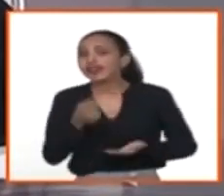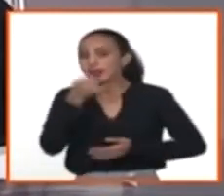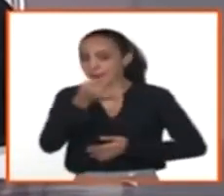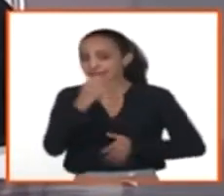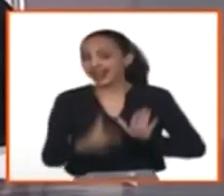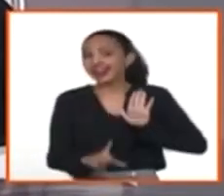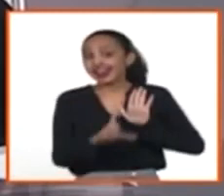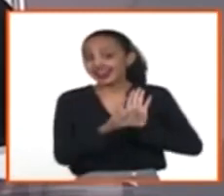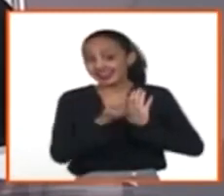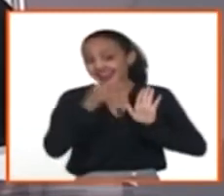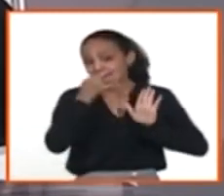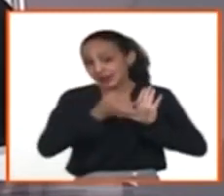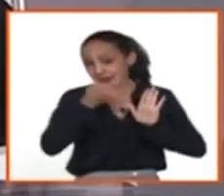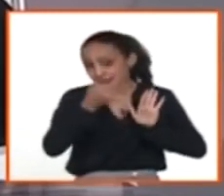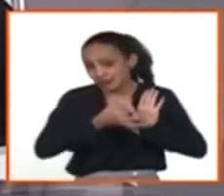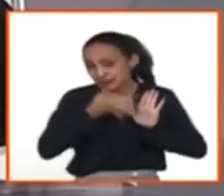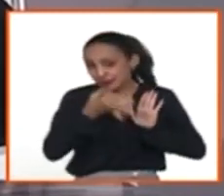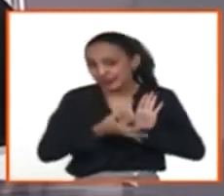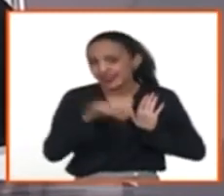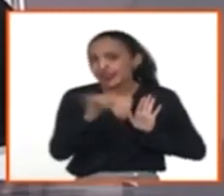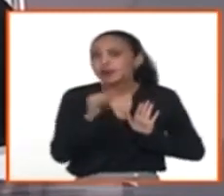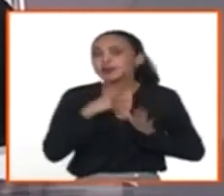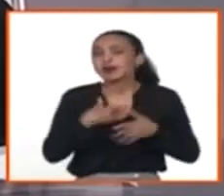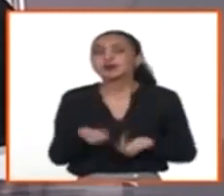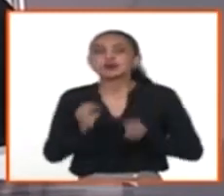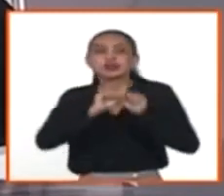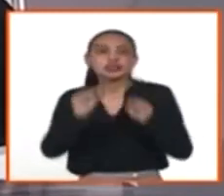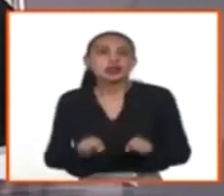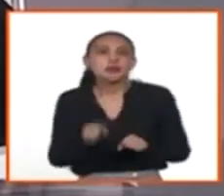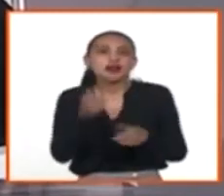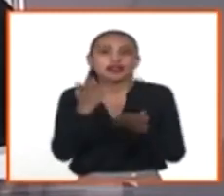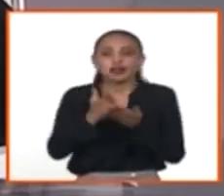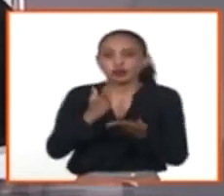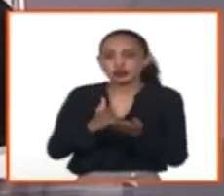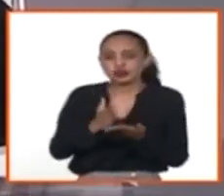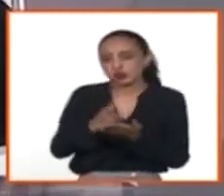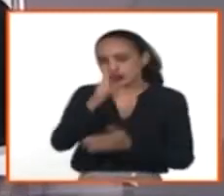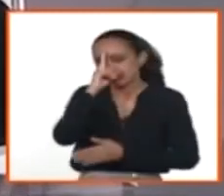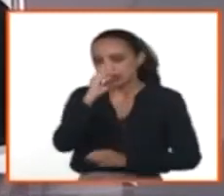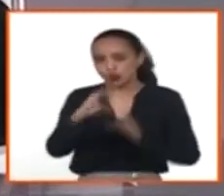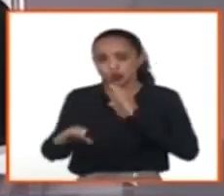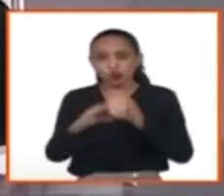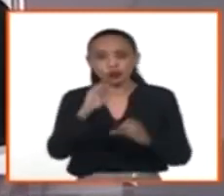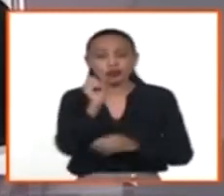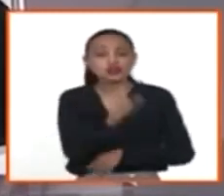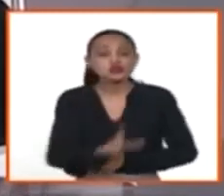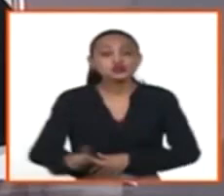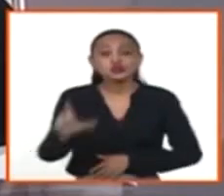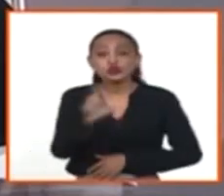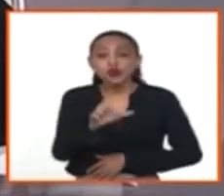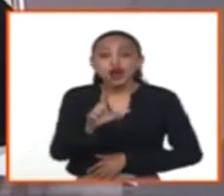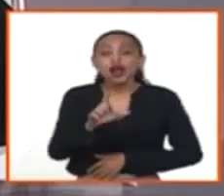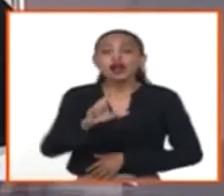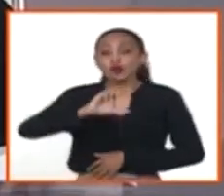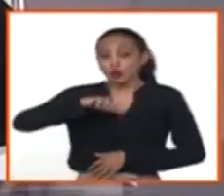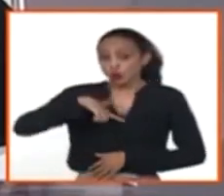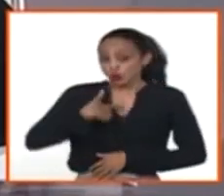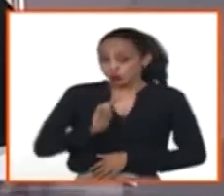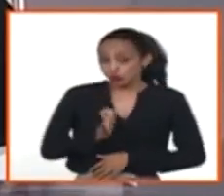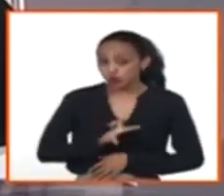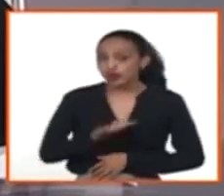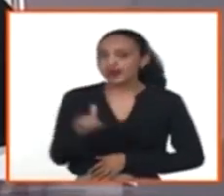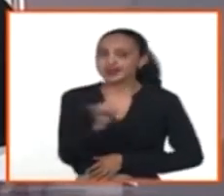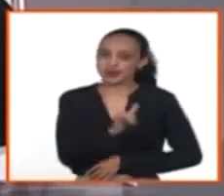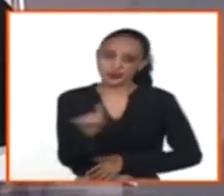establece los roles de los sistemas de educación, salud, de comunicación social, los sistemas de la cultura, para poder